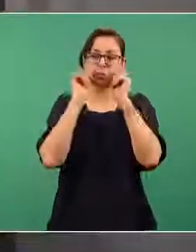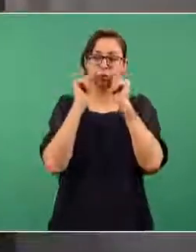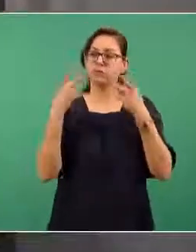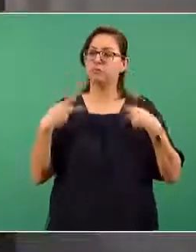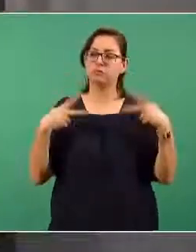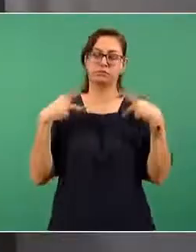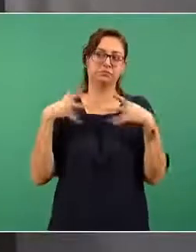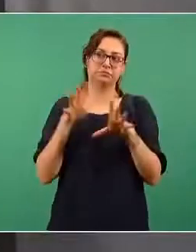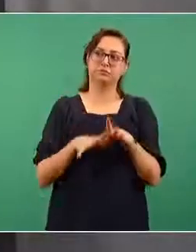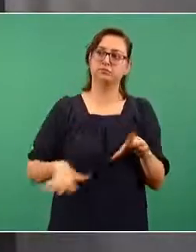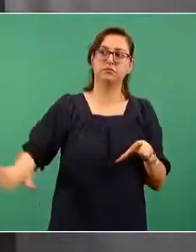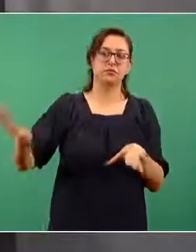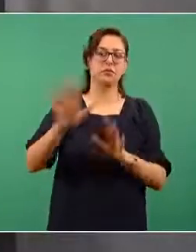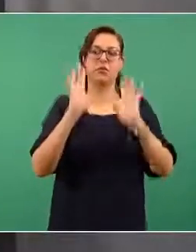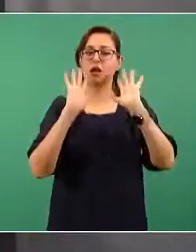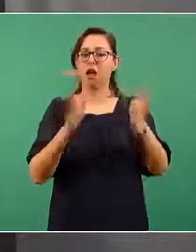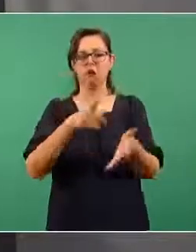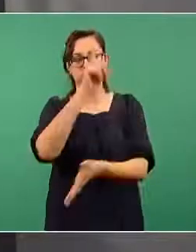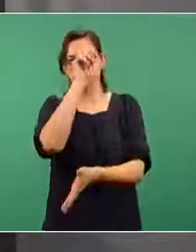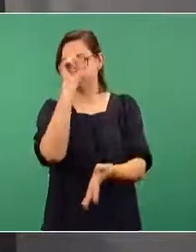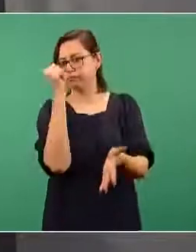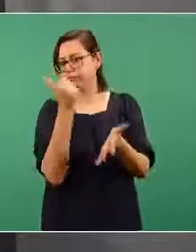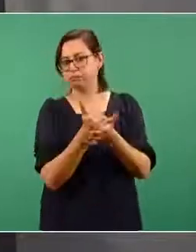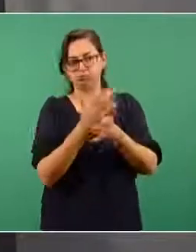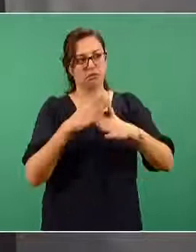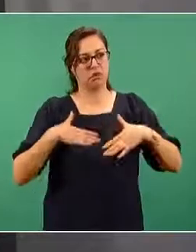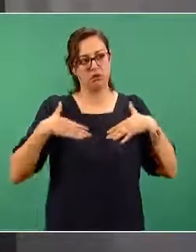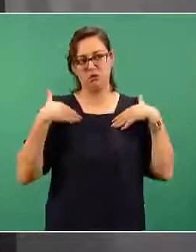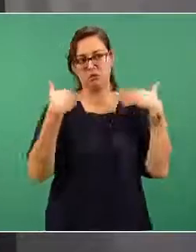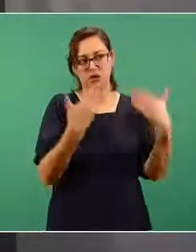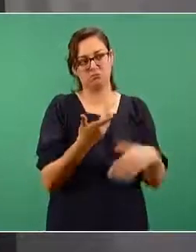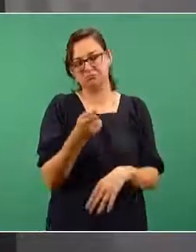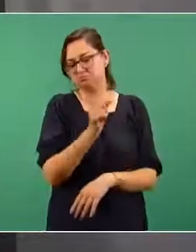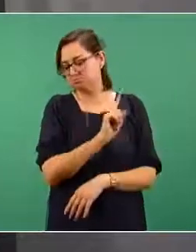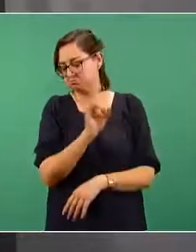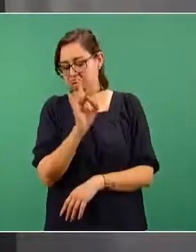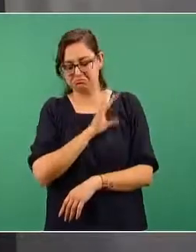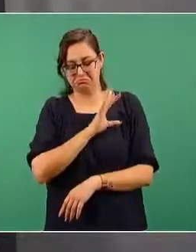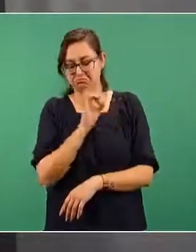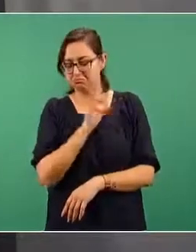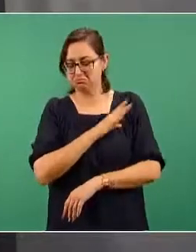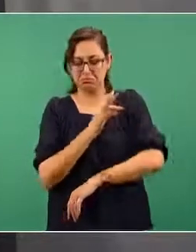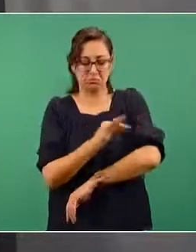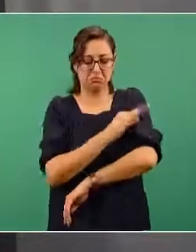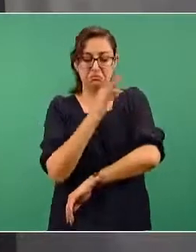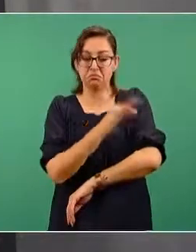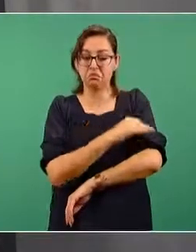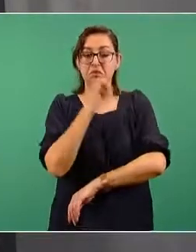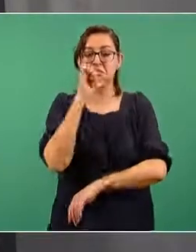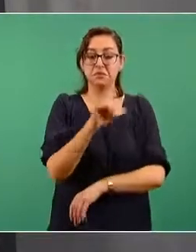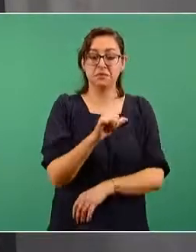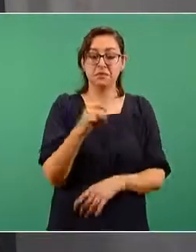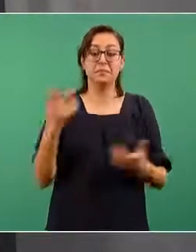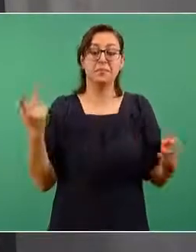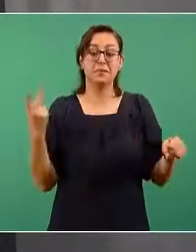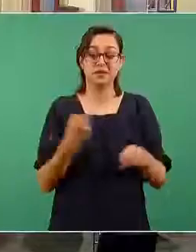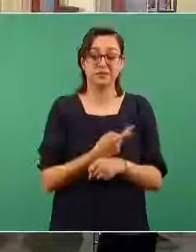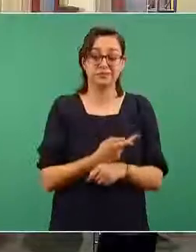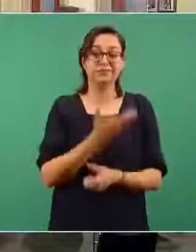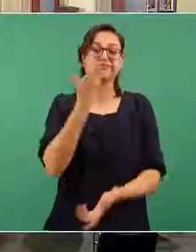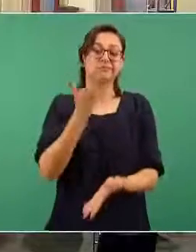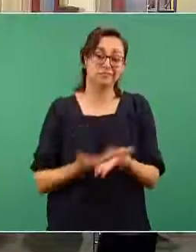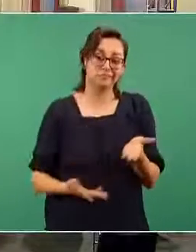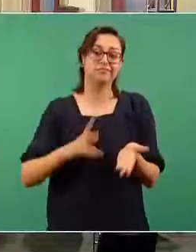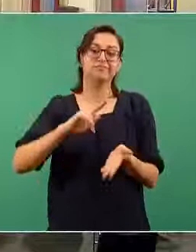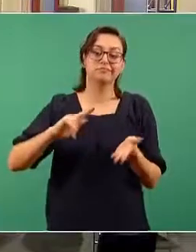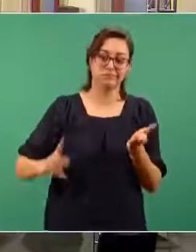redujera la cobertura vacunal por falta de disposición de las poblaciones a ser vacunadas, y eso contribuyó definitivamente a la